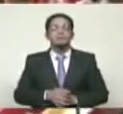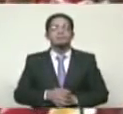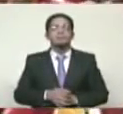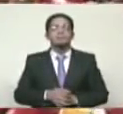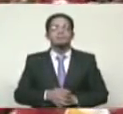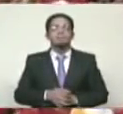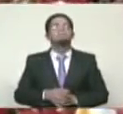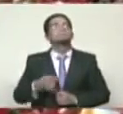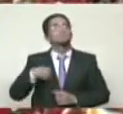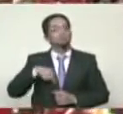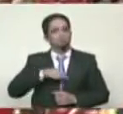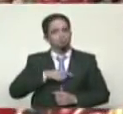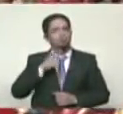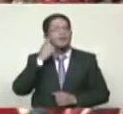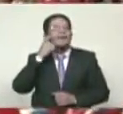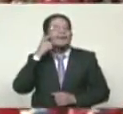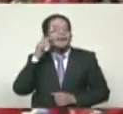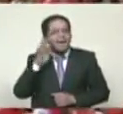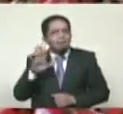Creemos en el camino pacífico,